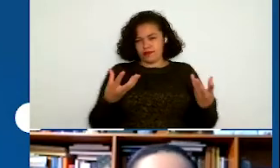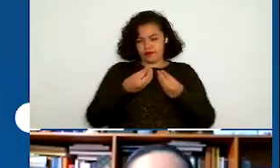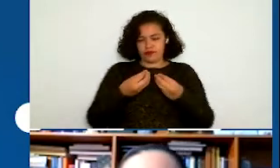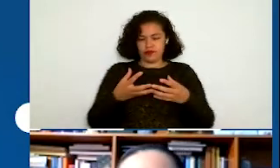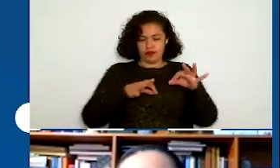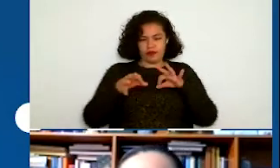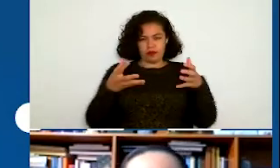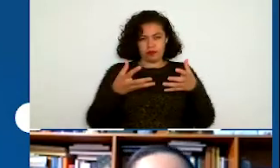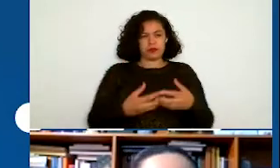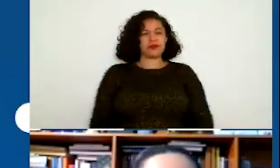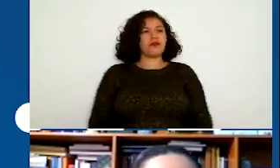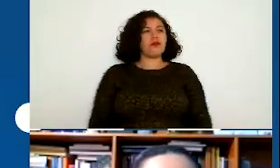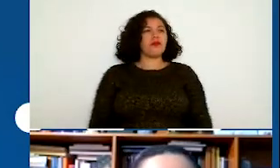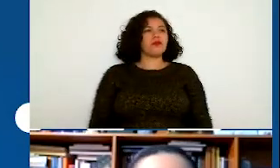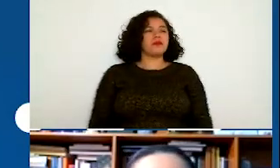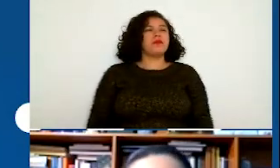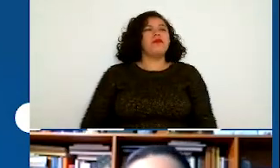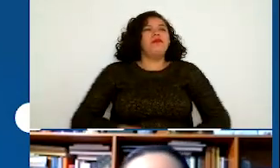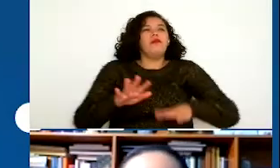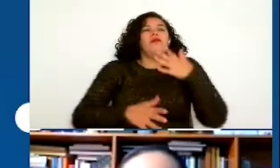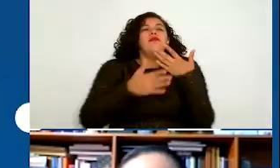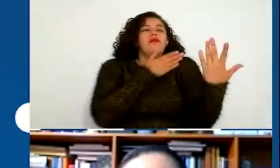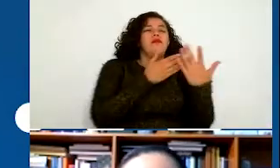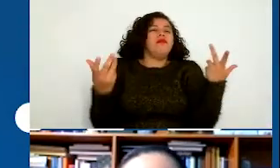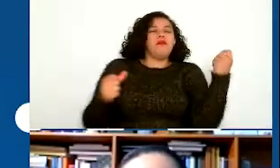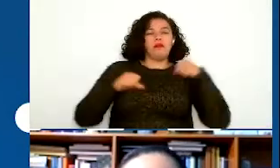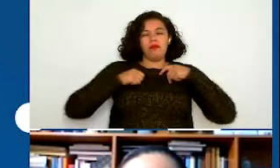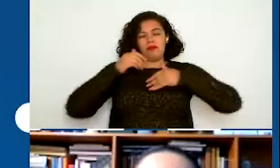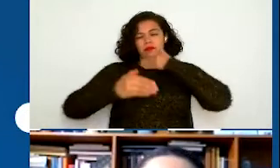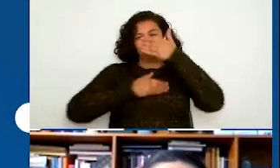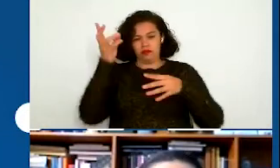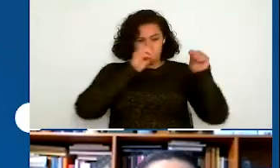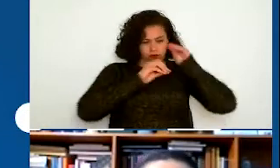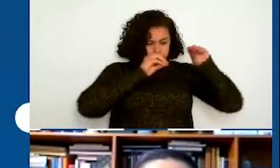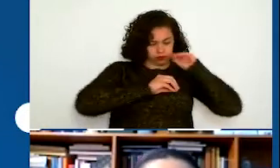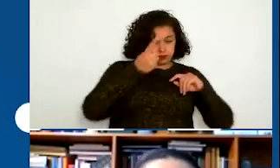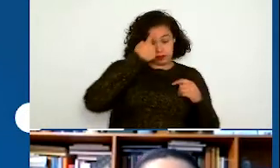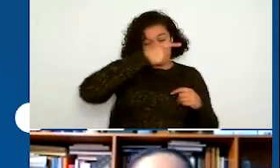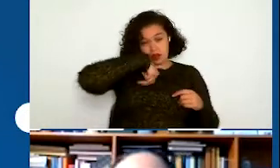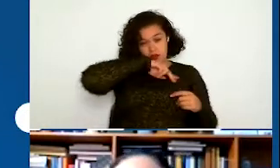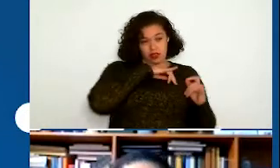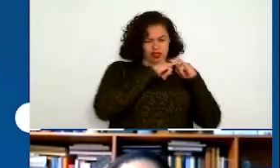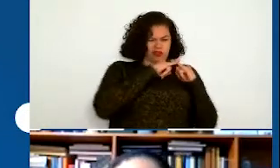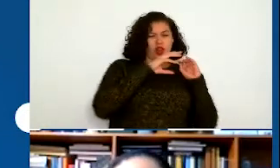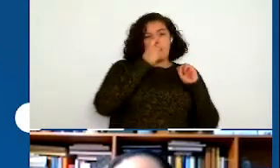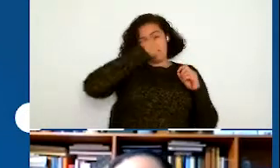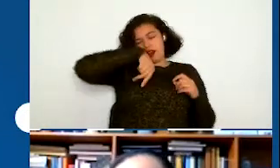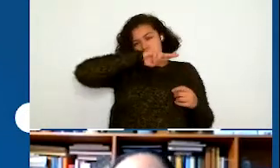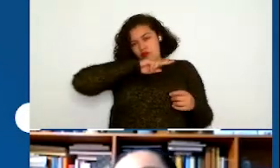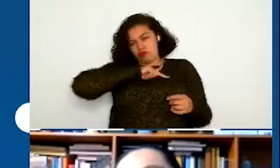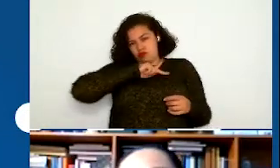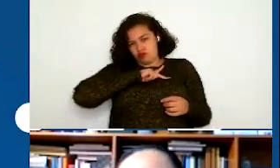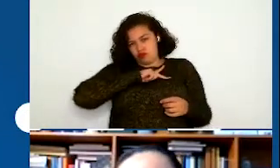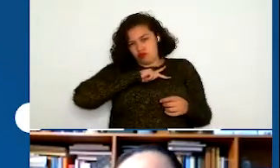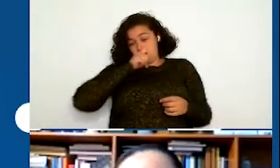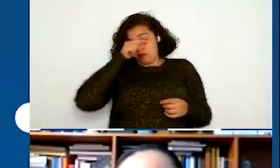ocasiones solo diseñamos acciones o actividades o procesos para la institución, ¿no? O para nosotros, pero no